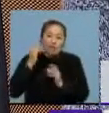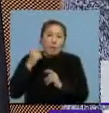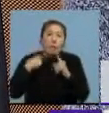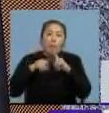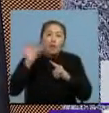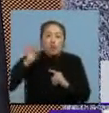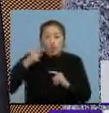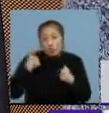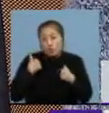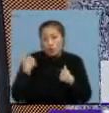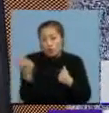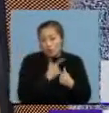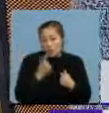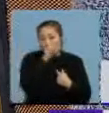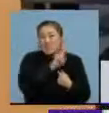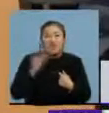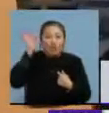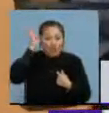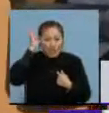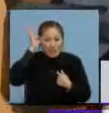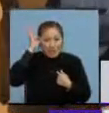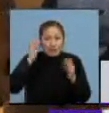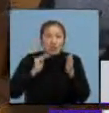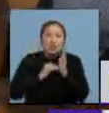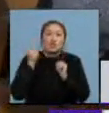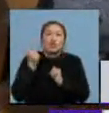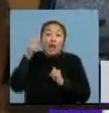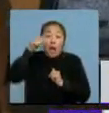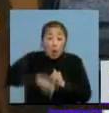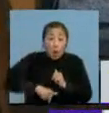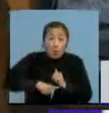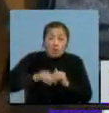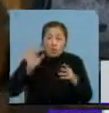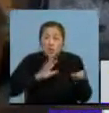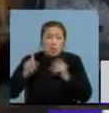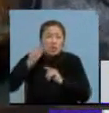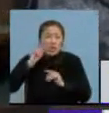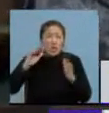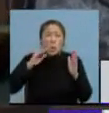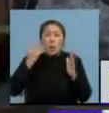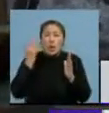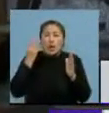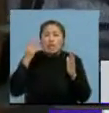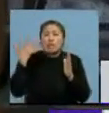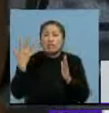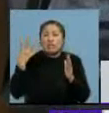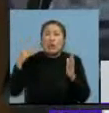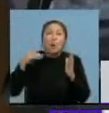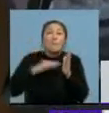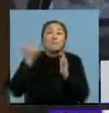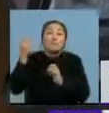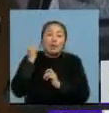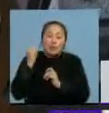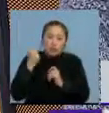130 y ya hemos logrado en el 2017 130 y 145 millones de pesos en inversiones que son